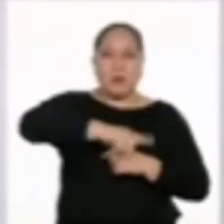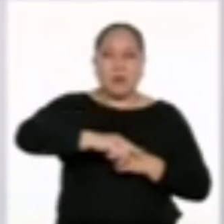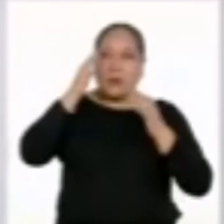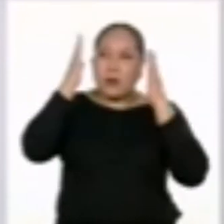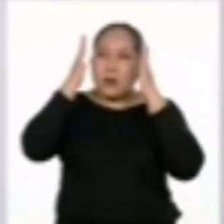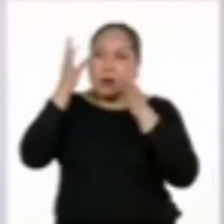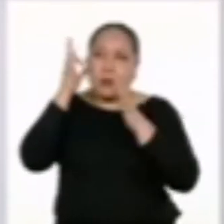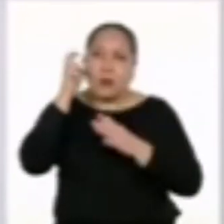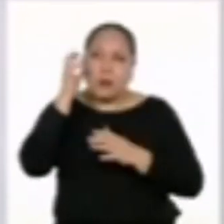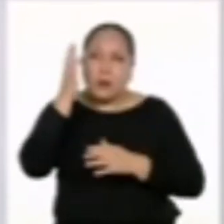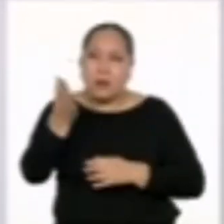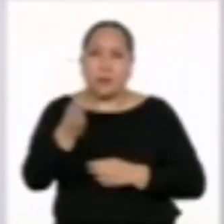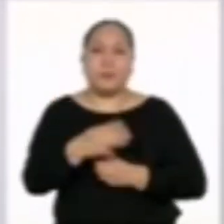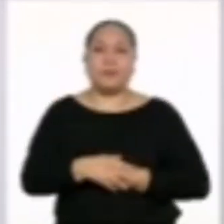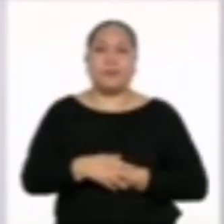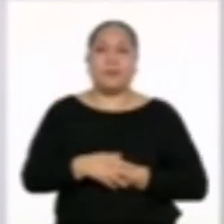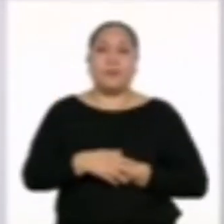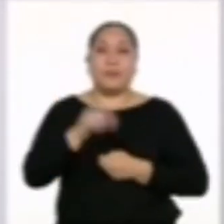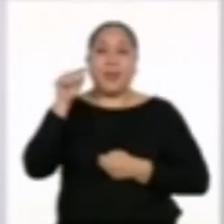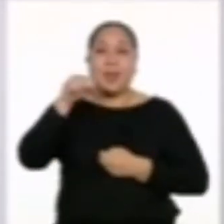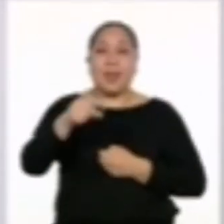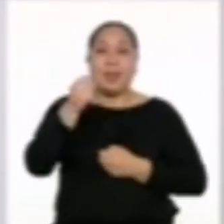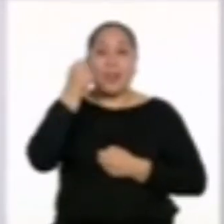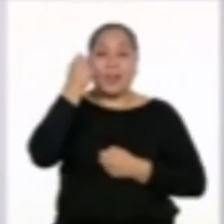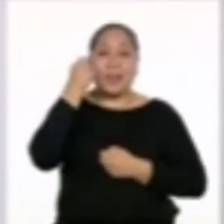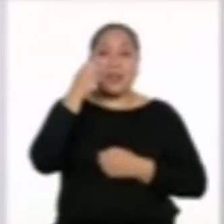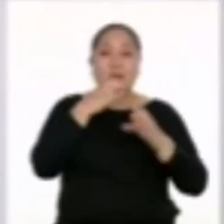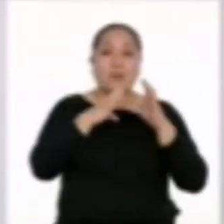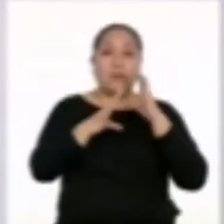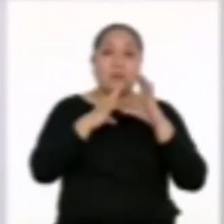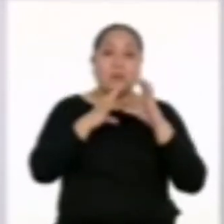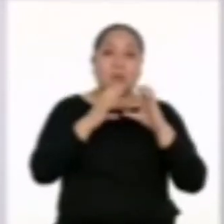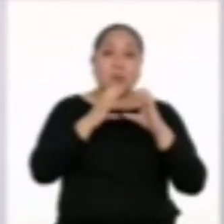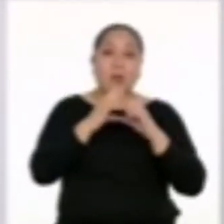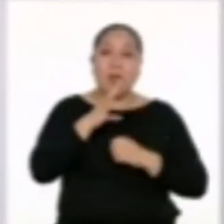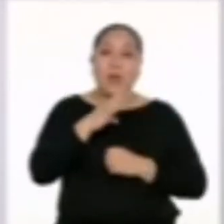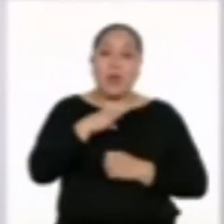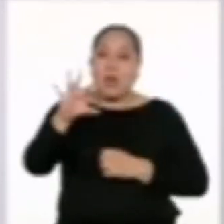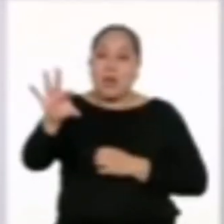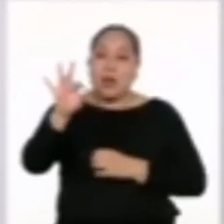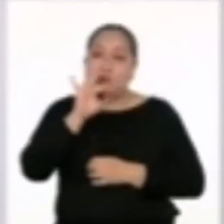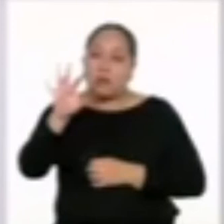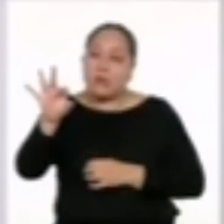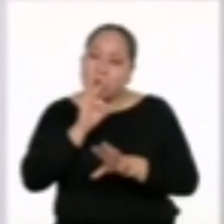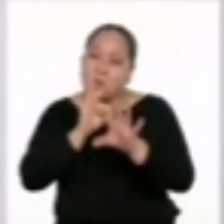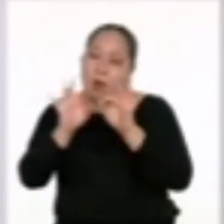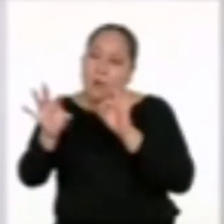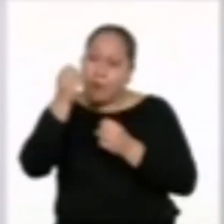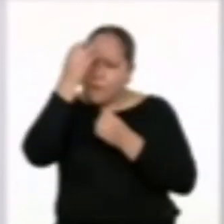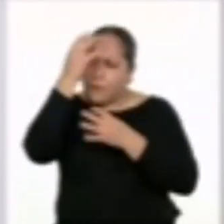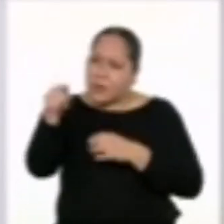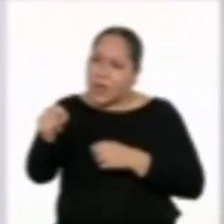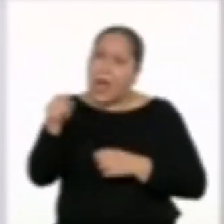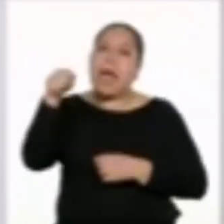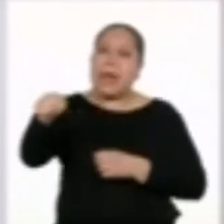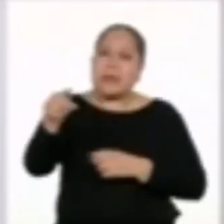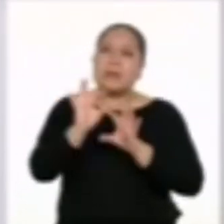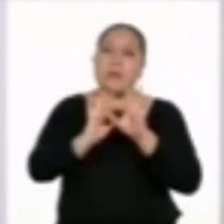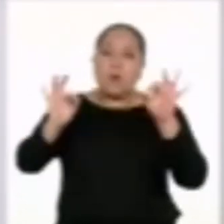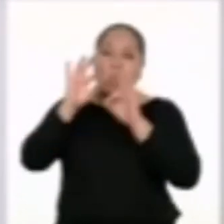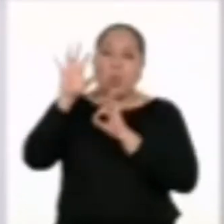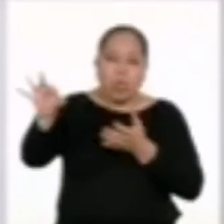la tarea de escuchar. En nuestra comprensión oral, seleccionamos la información que encontramos